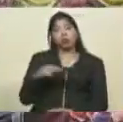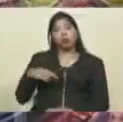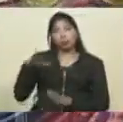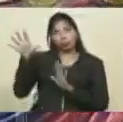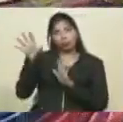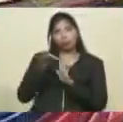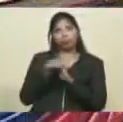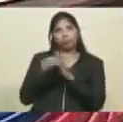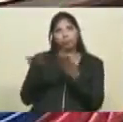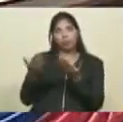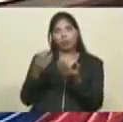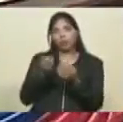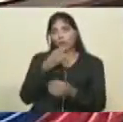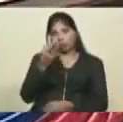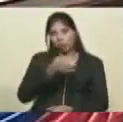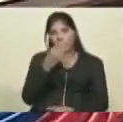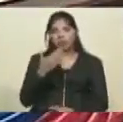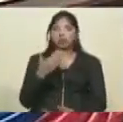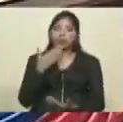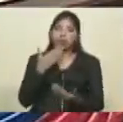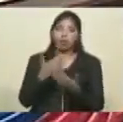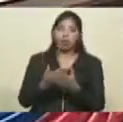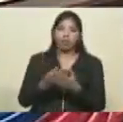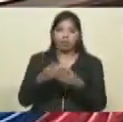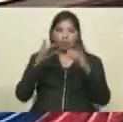y muchas gracias, presidenta.